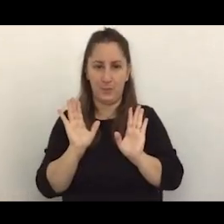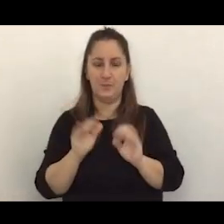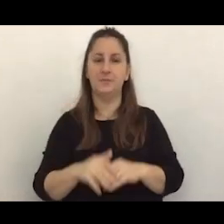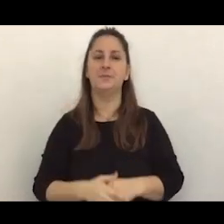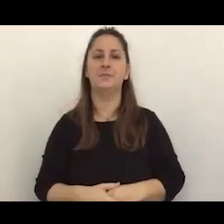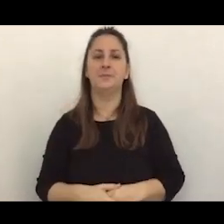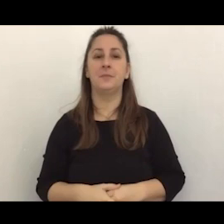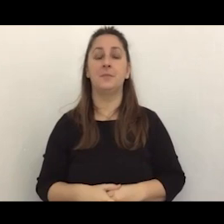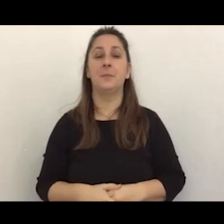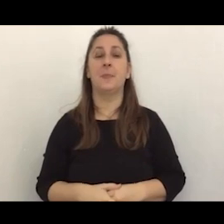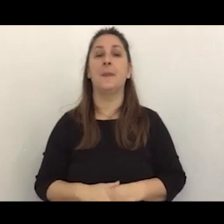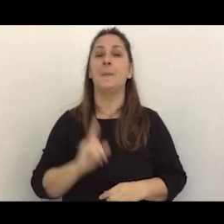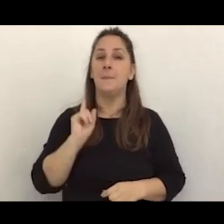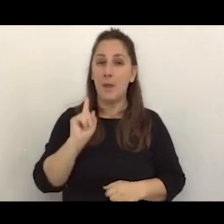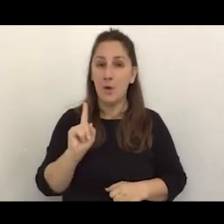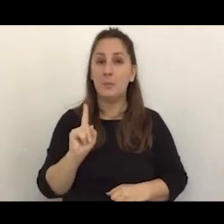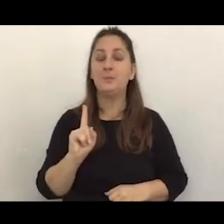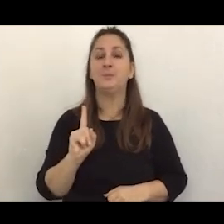Pero